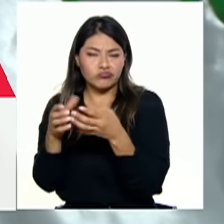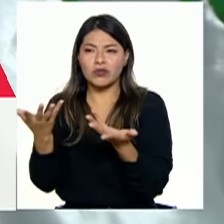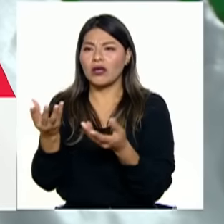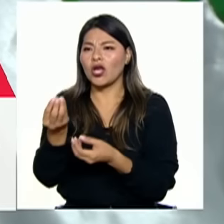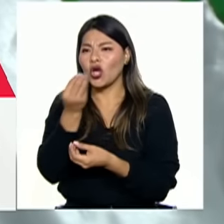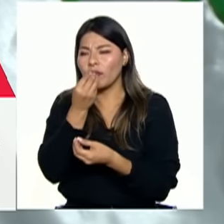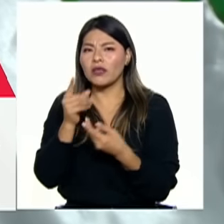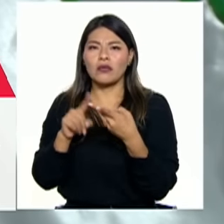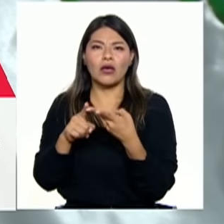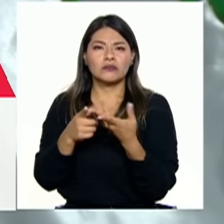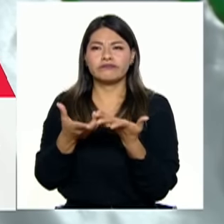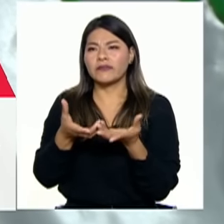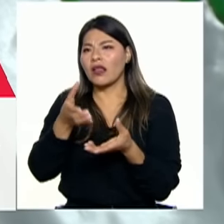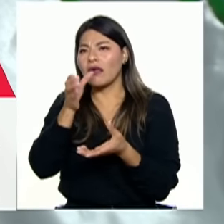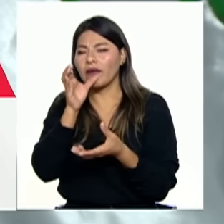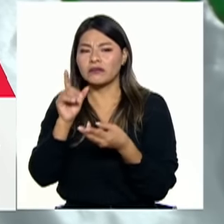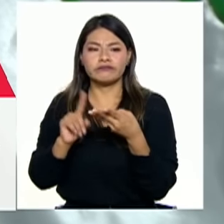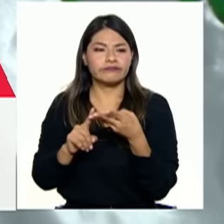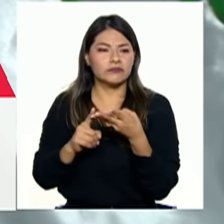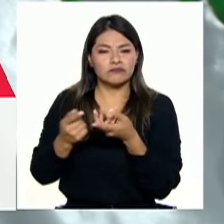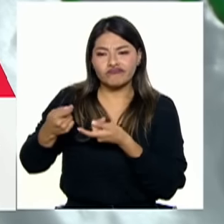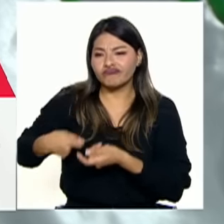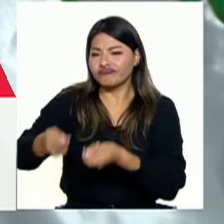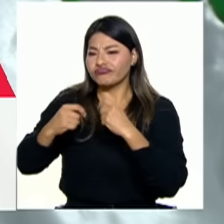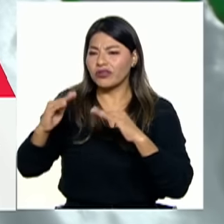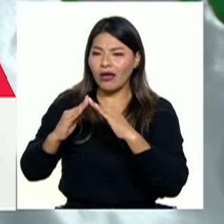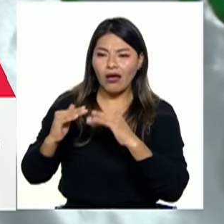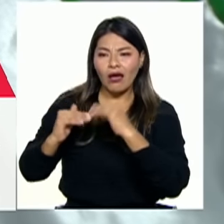alimentos, bebidas, químicos, cemento y madera.